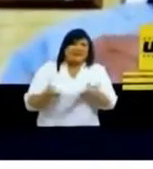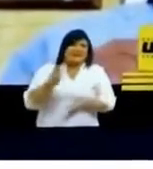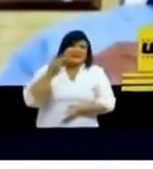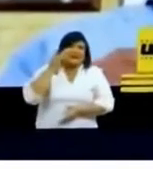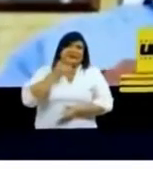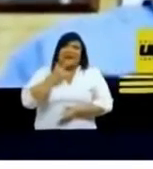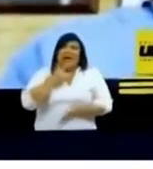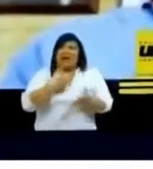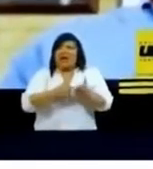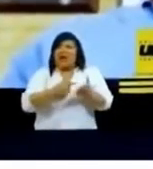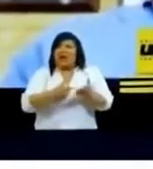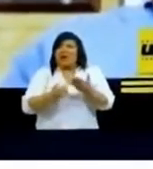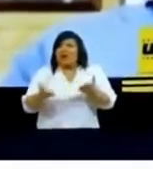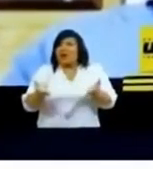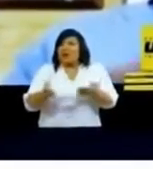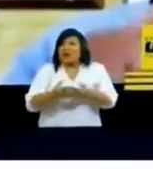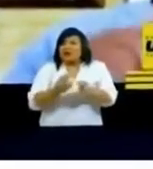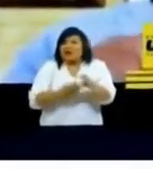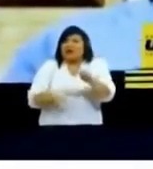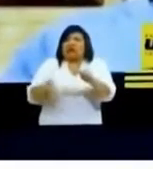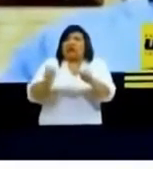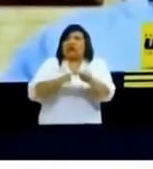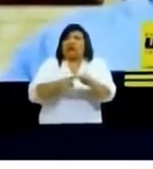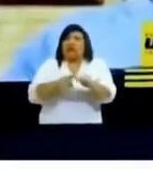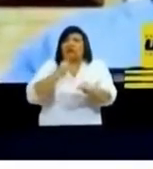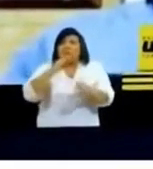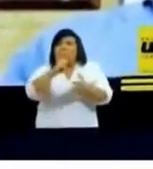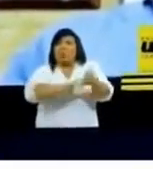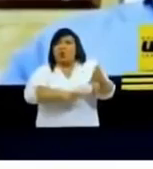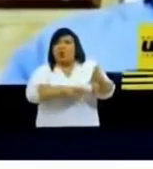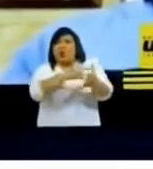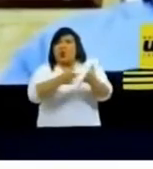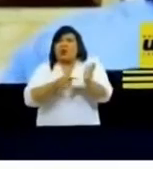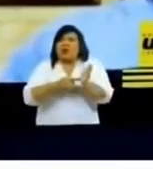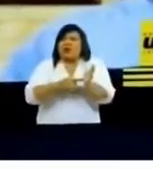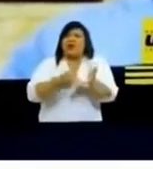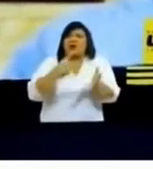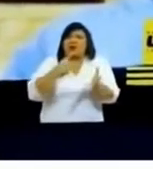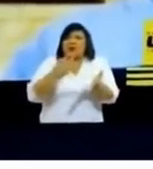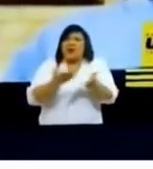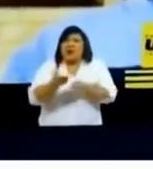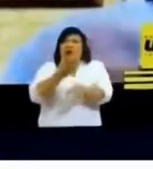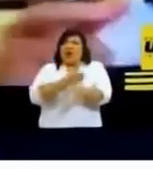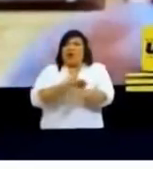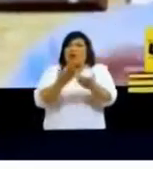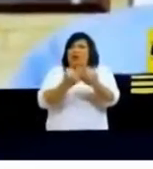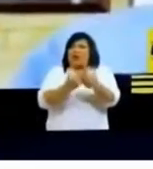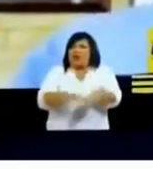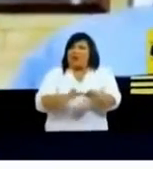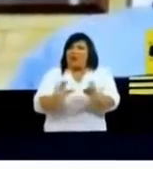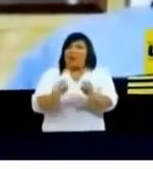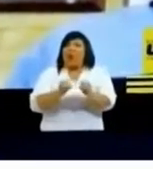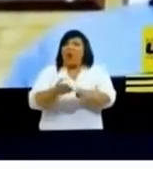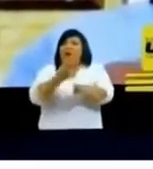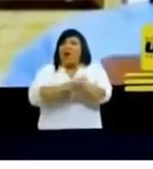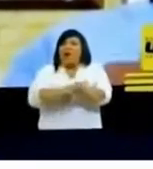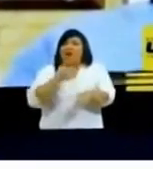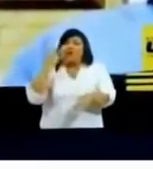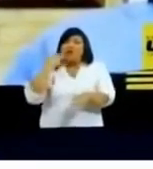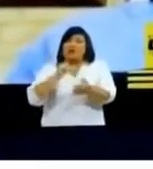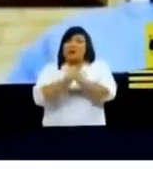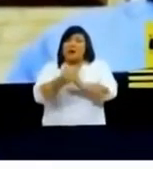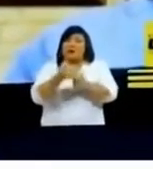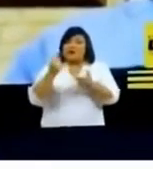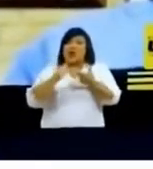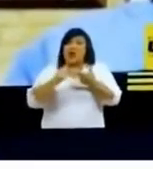mal, en el cual presunciones de sobreprecio, un cronograma incoherente, aguacate de que termine, aguacate de que caduque las